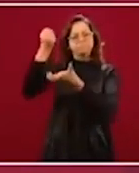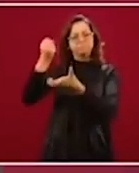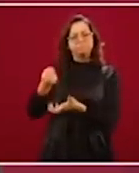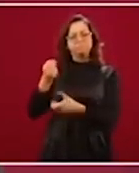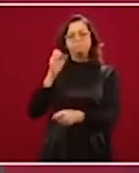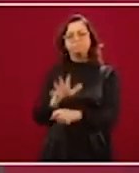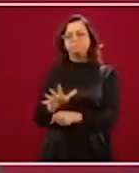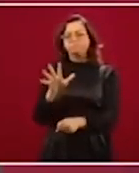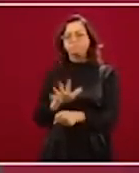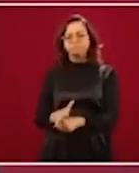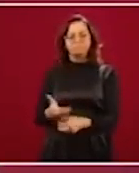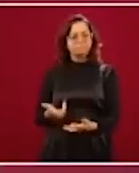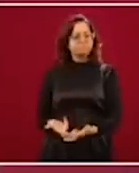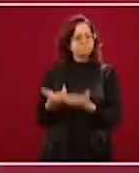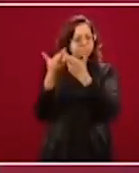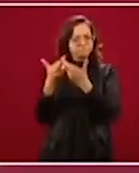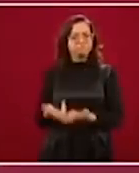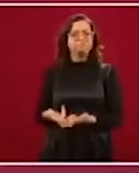todos los recursos que se